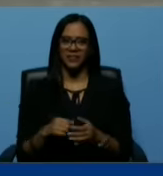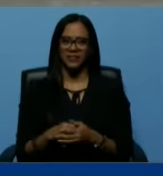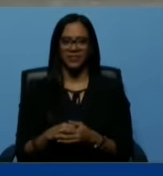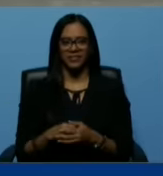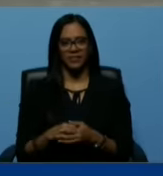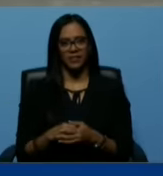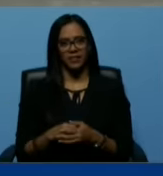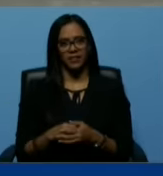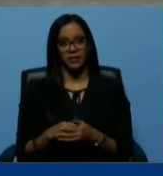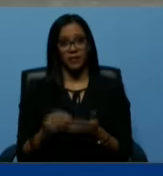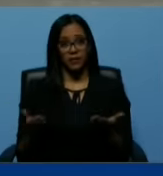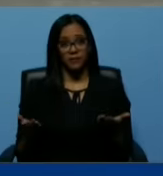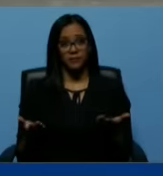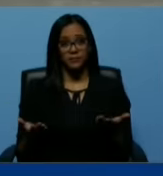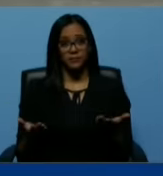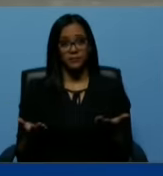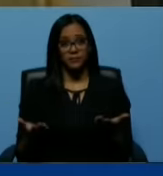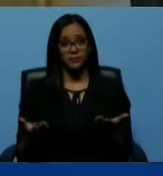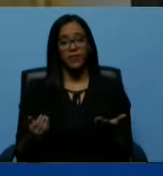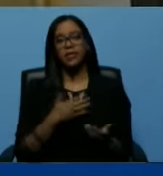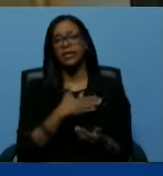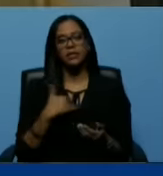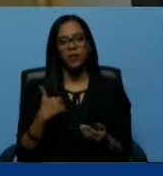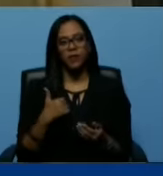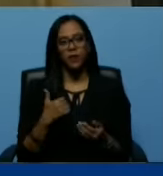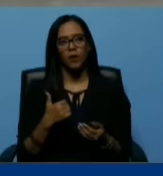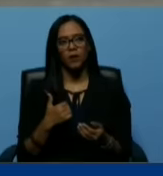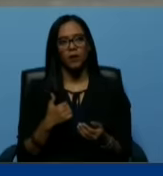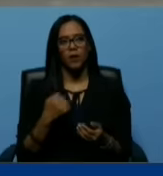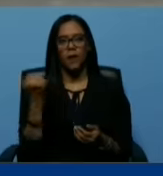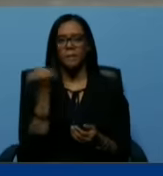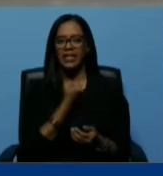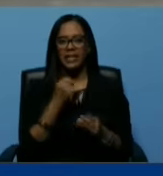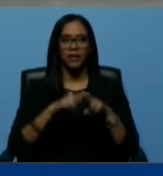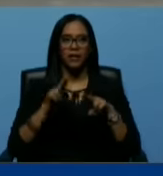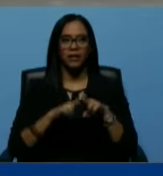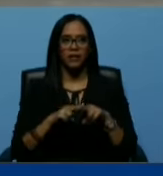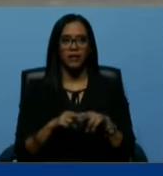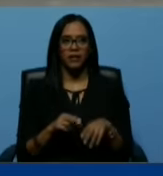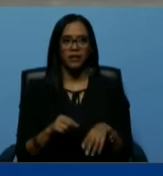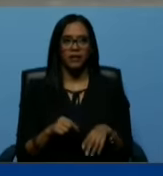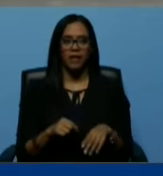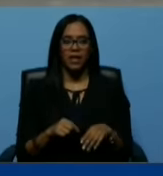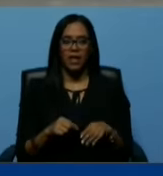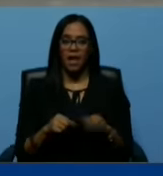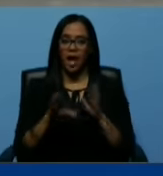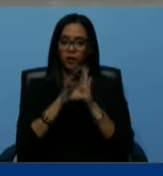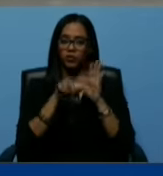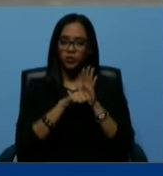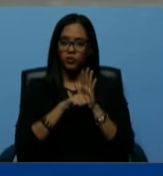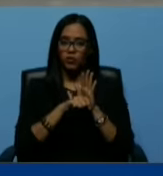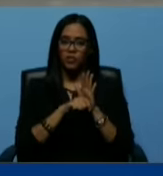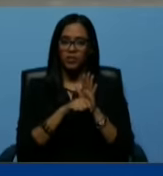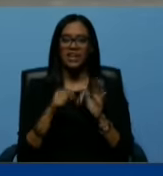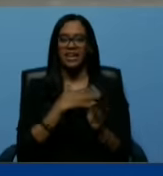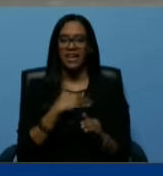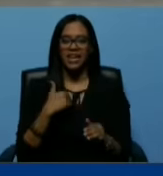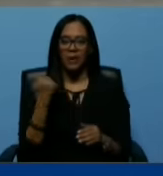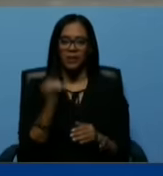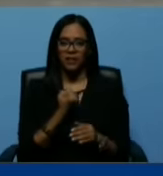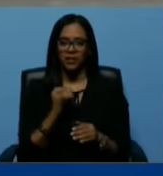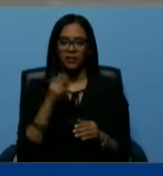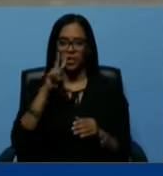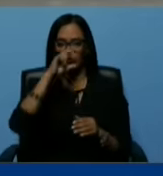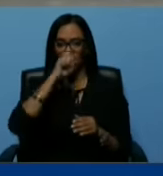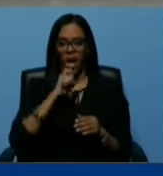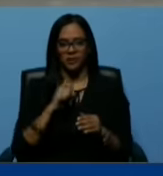¿Ah? Trataron de matar cuando era una niña. A ella la trataron de matar cuando era una niña. Tenía 2 años. Y la